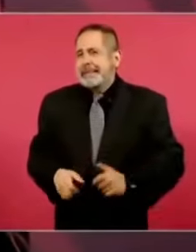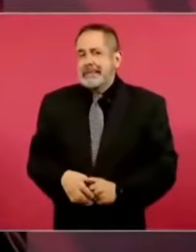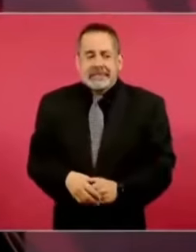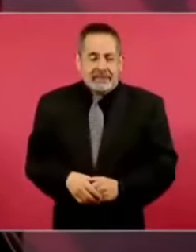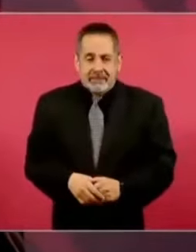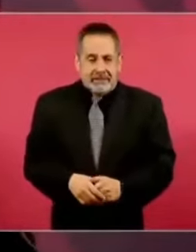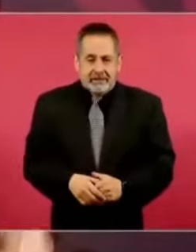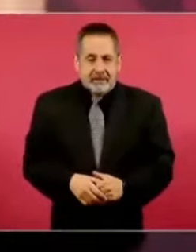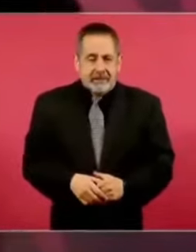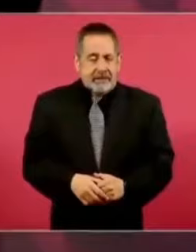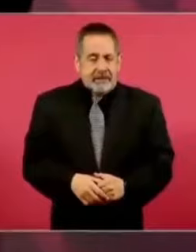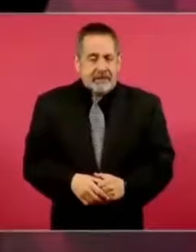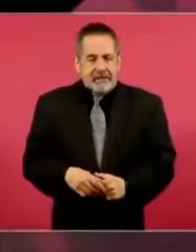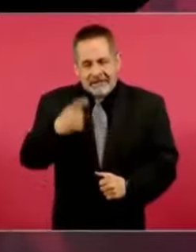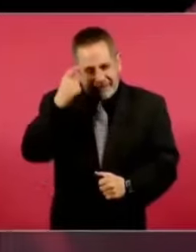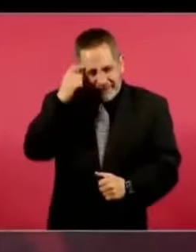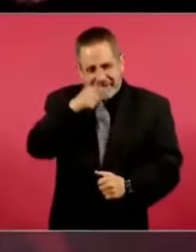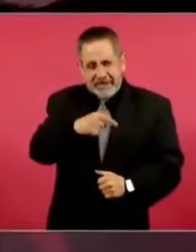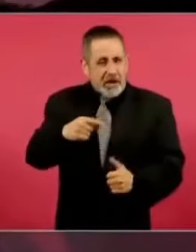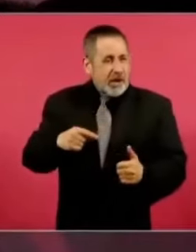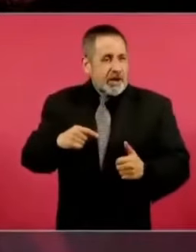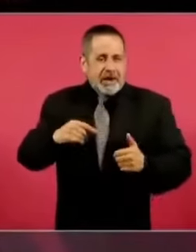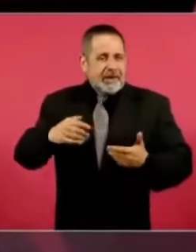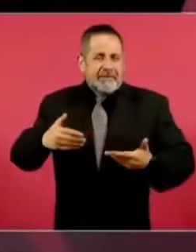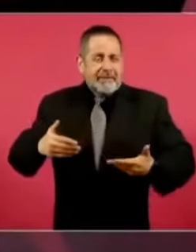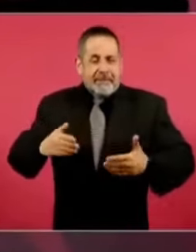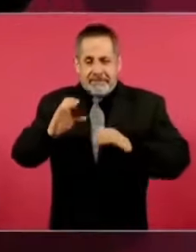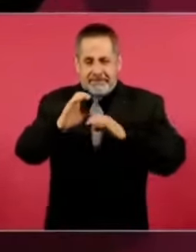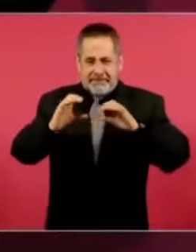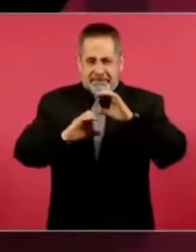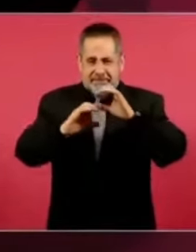se puede pensar un muro, ¿no?